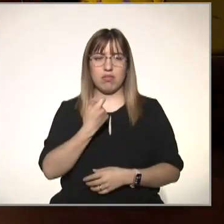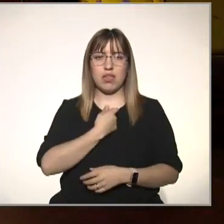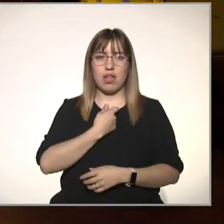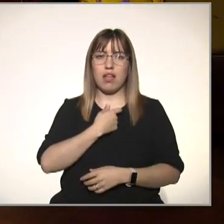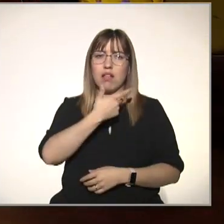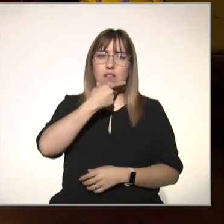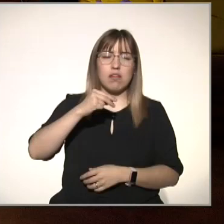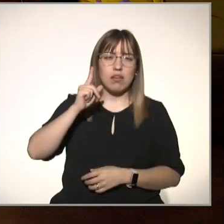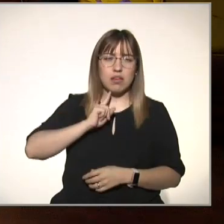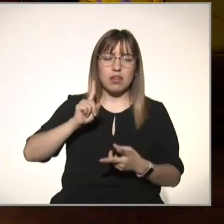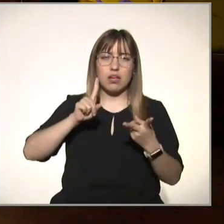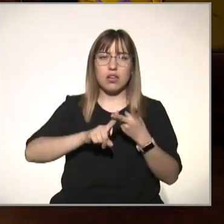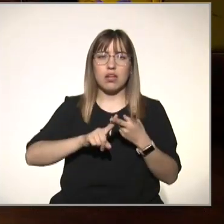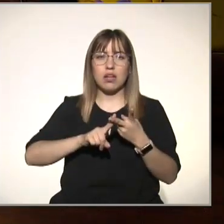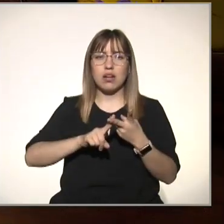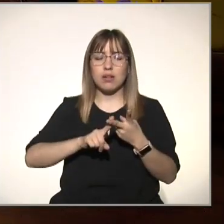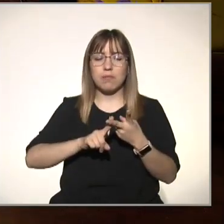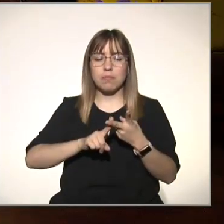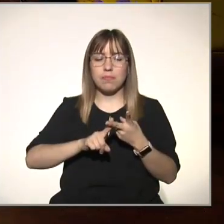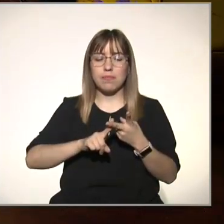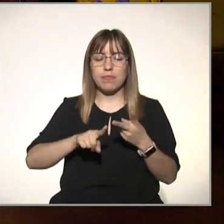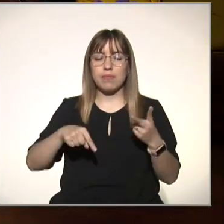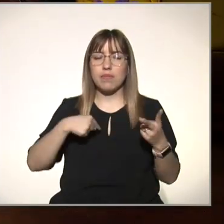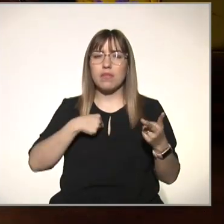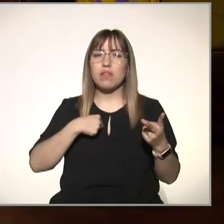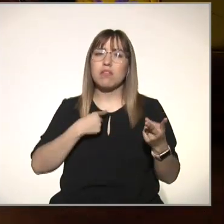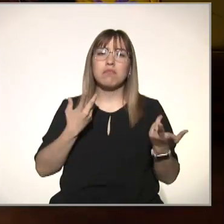también otra cosa es la identidad en general.